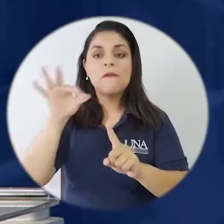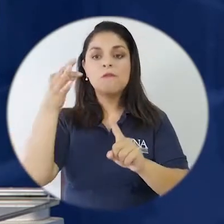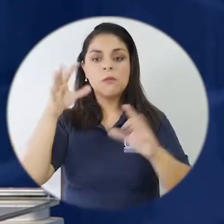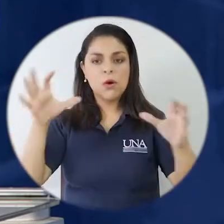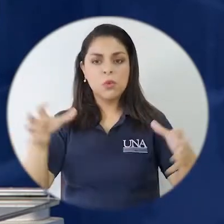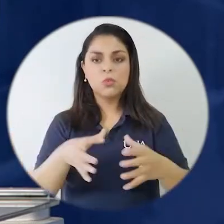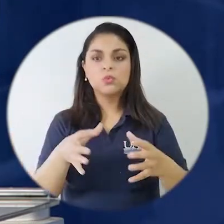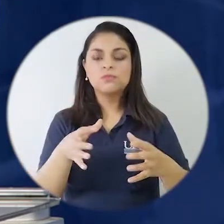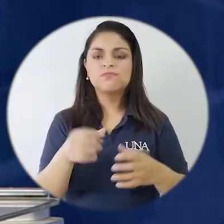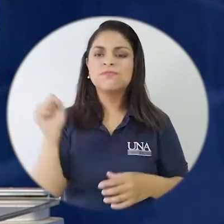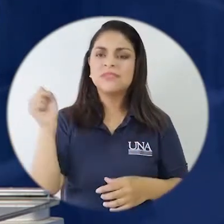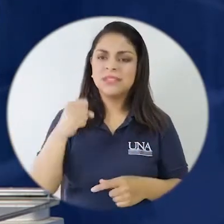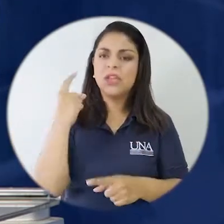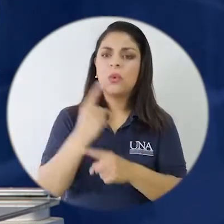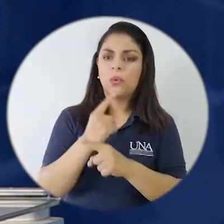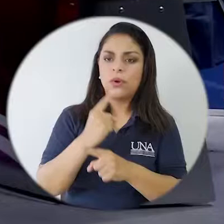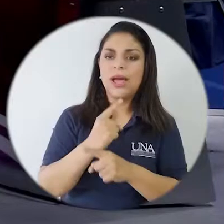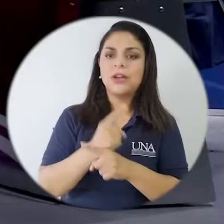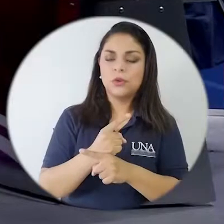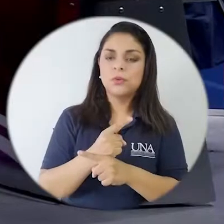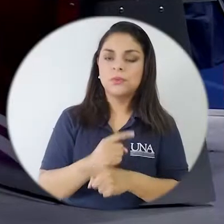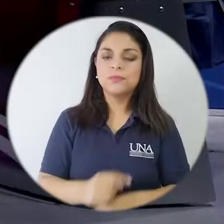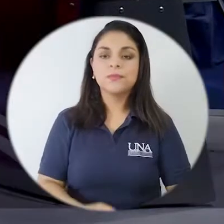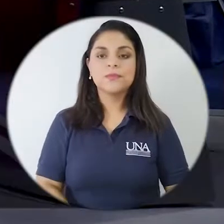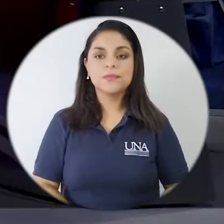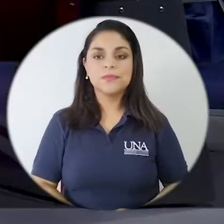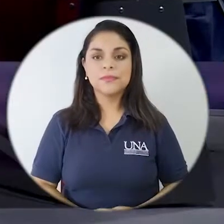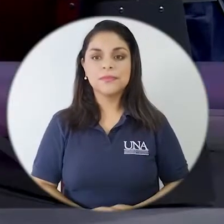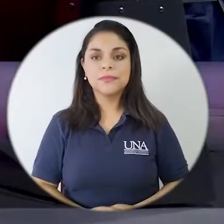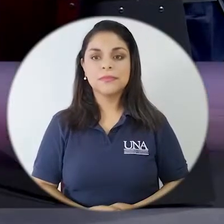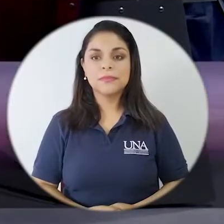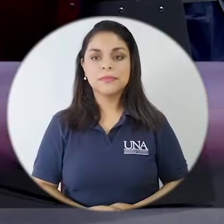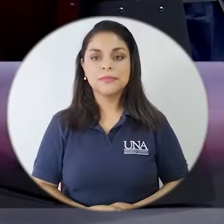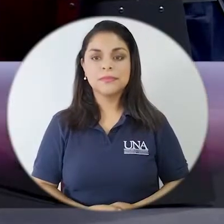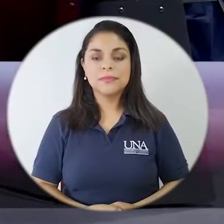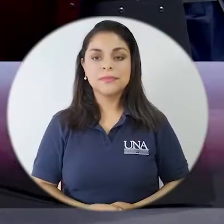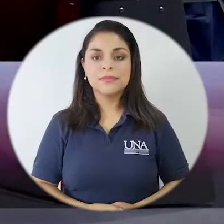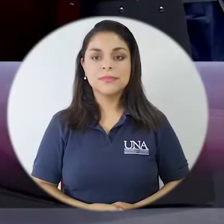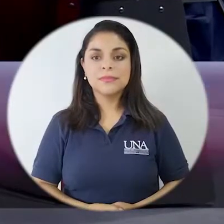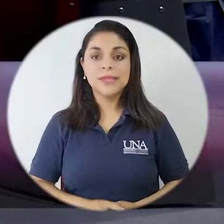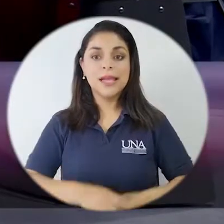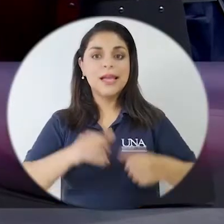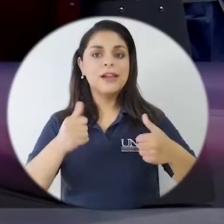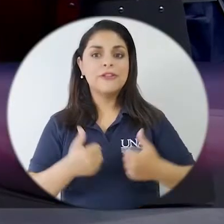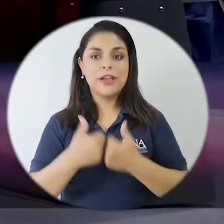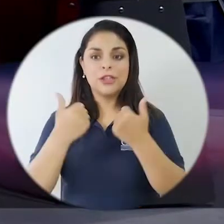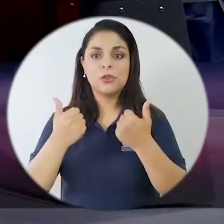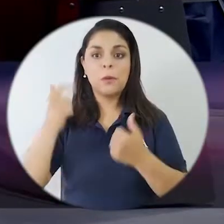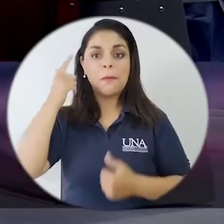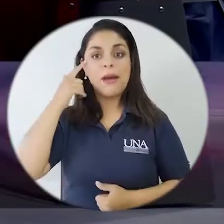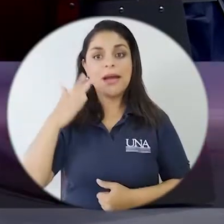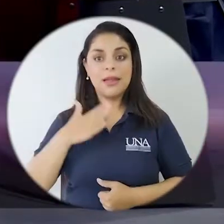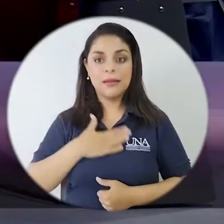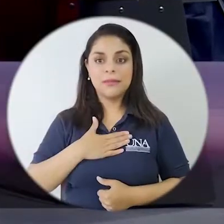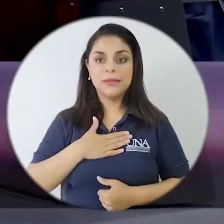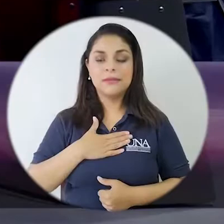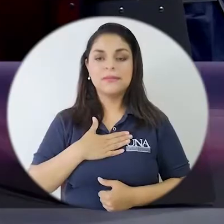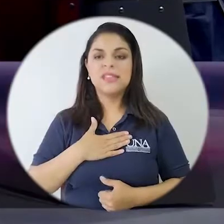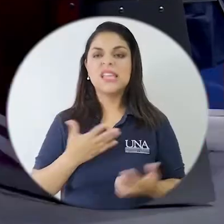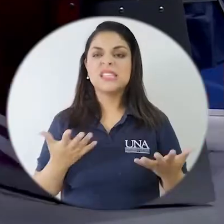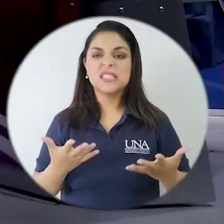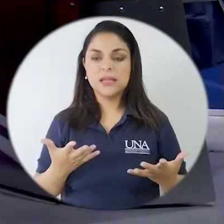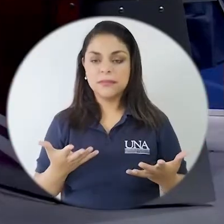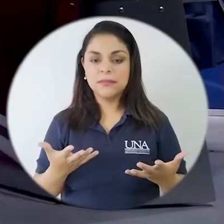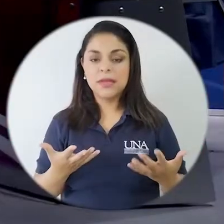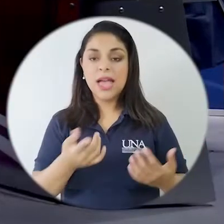objetivo de manera conjunta. Correcto, correcto. Y el reto, en mi perspectiva, constituye